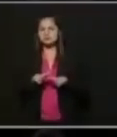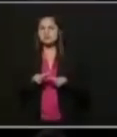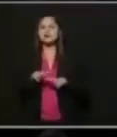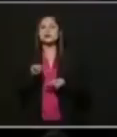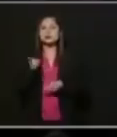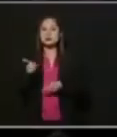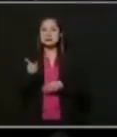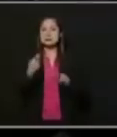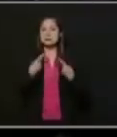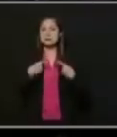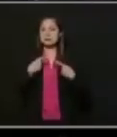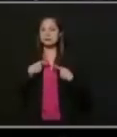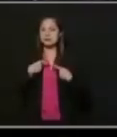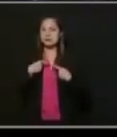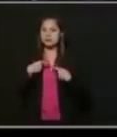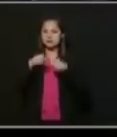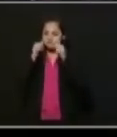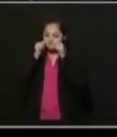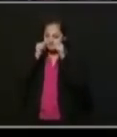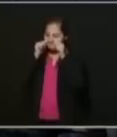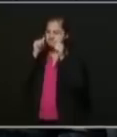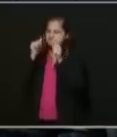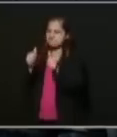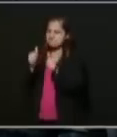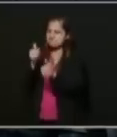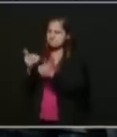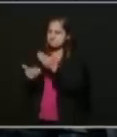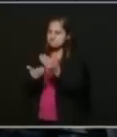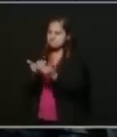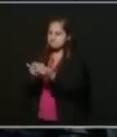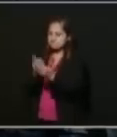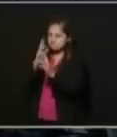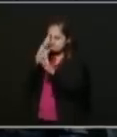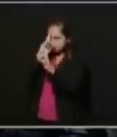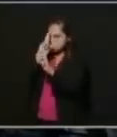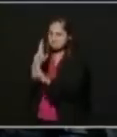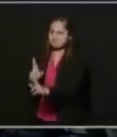debe ser tratado con respeto.